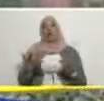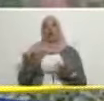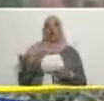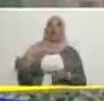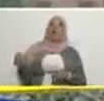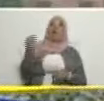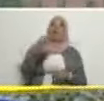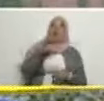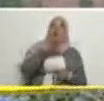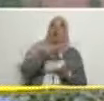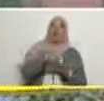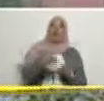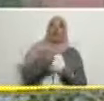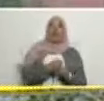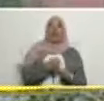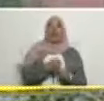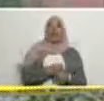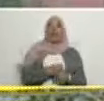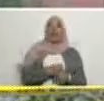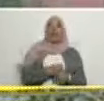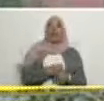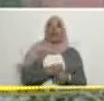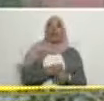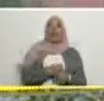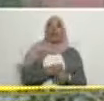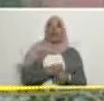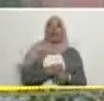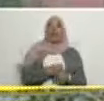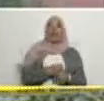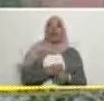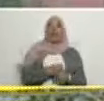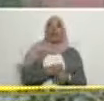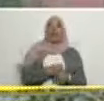encima de todas las cosas.